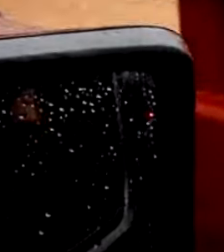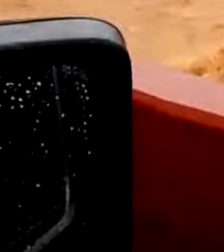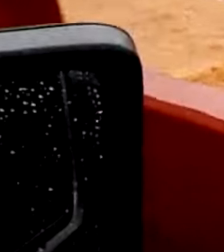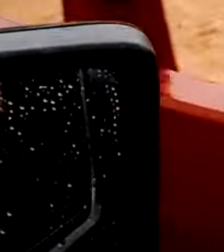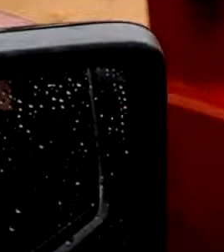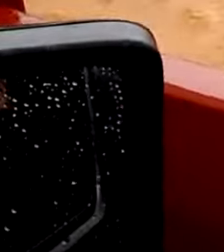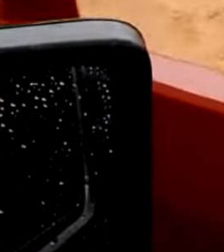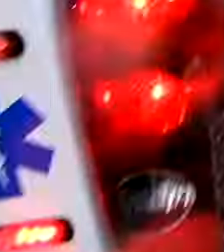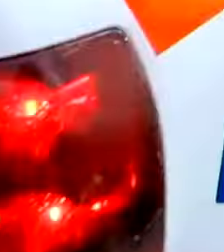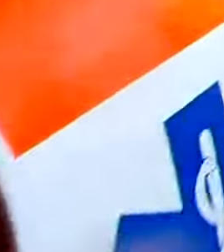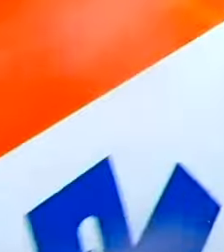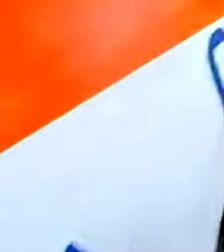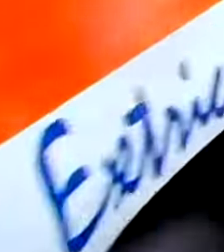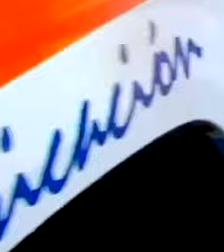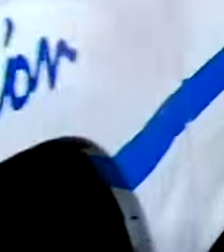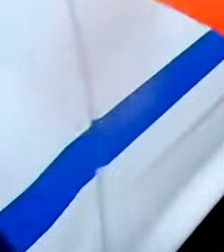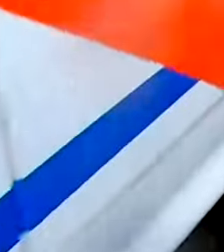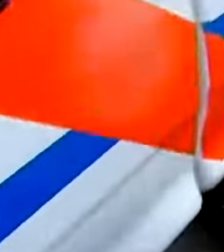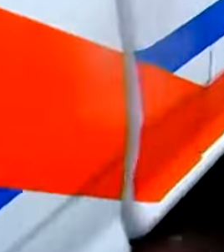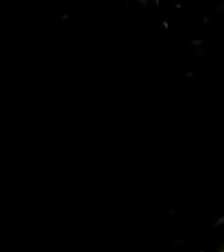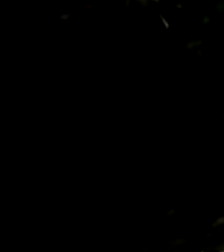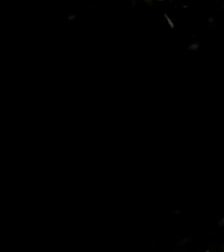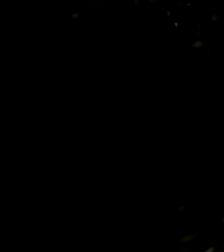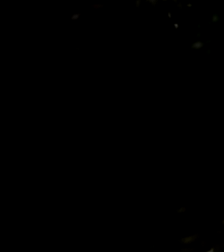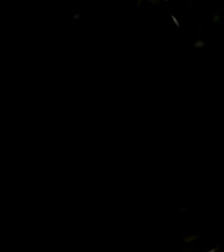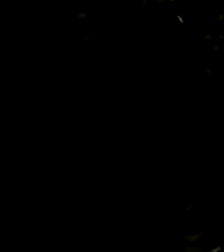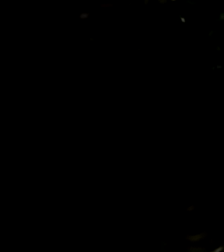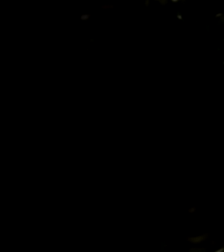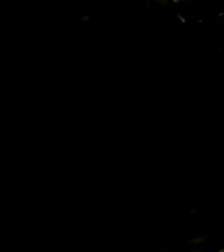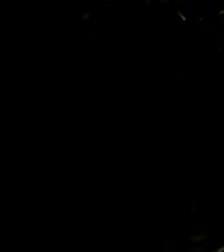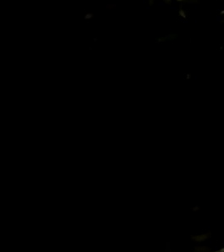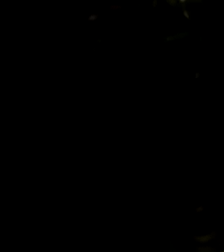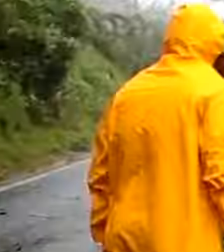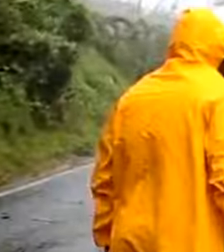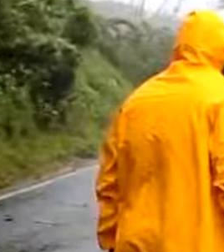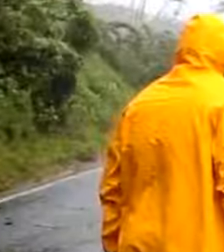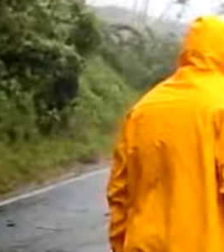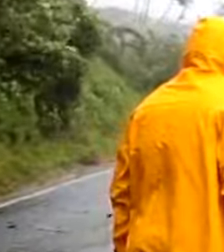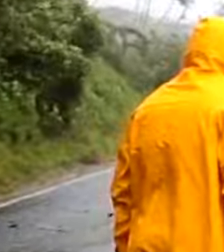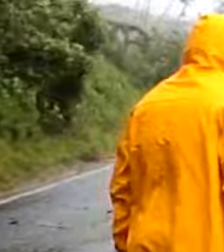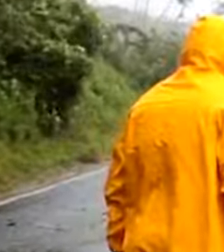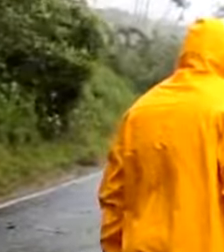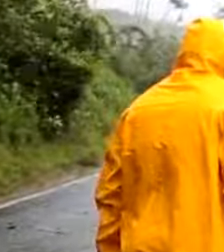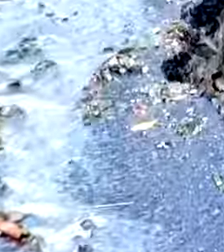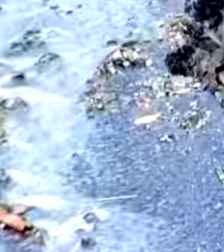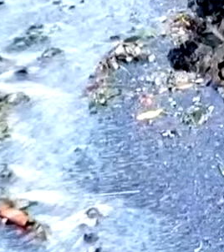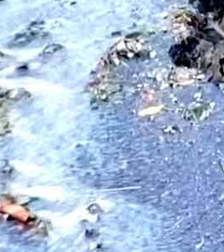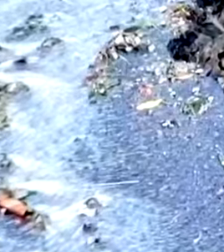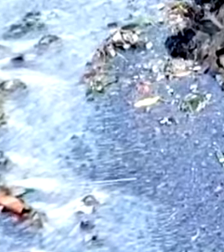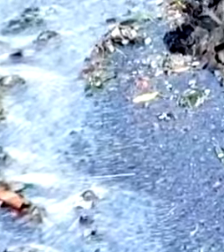Esto tiene que ver con la vida. Y tiene que ver con las aspiraciones que dejan bajo el agua